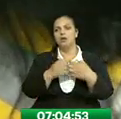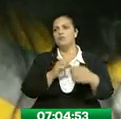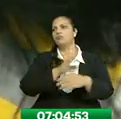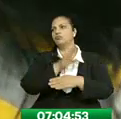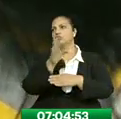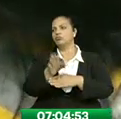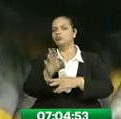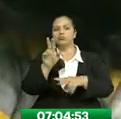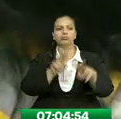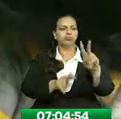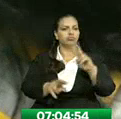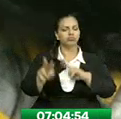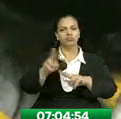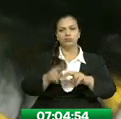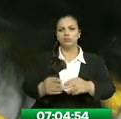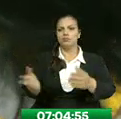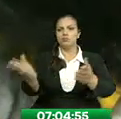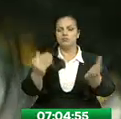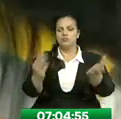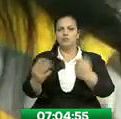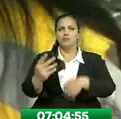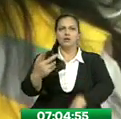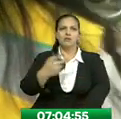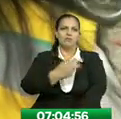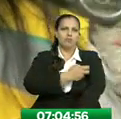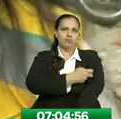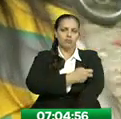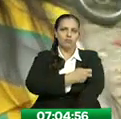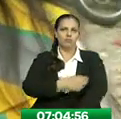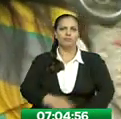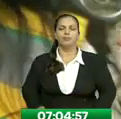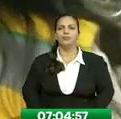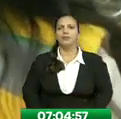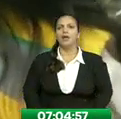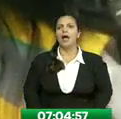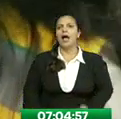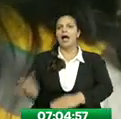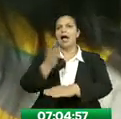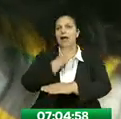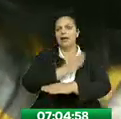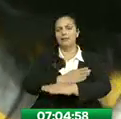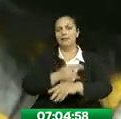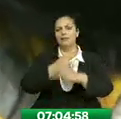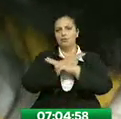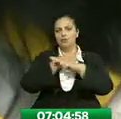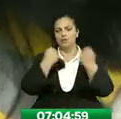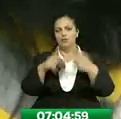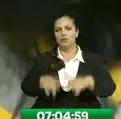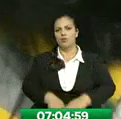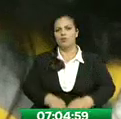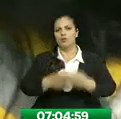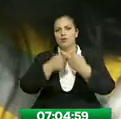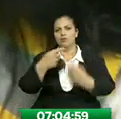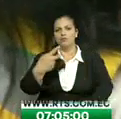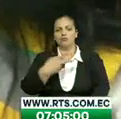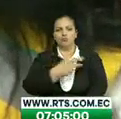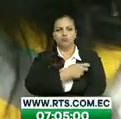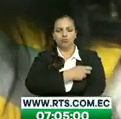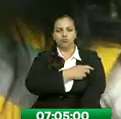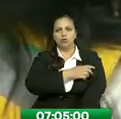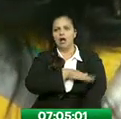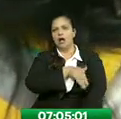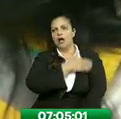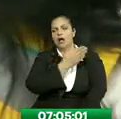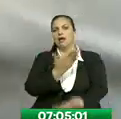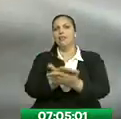Estamos en la campaña de vacunación contra la influenza, que se inició en el mes de noviembre y que se va a extender hasta el 28 de febrero